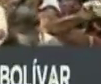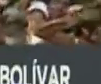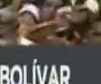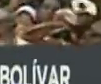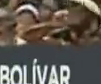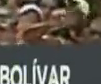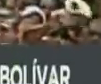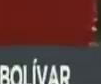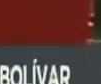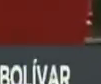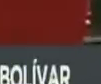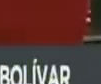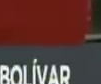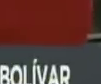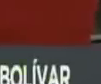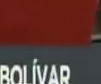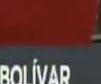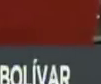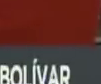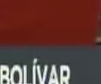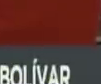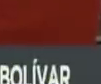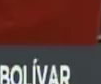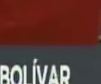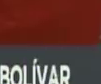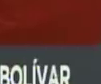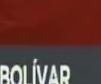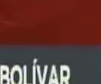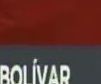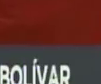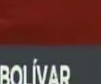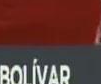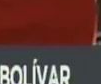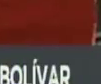¿Dónde está la clase obrera aguerrida?